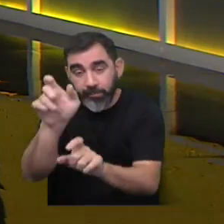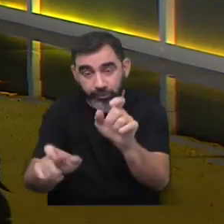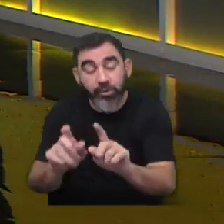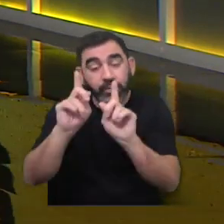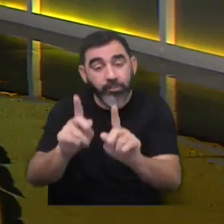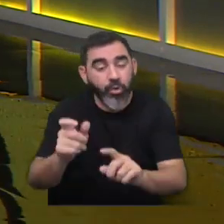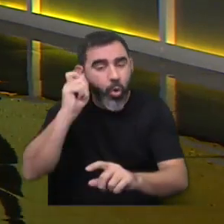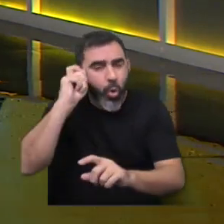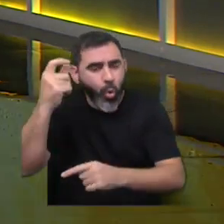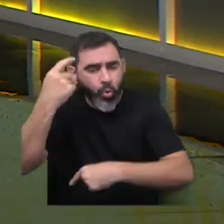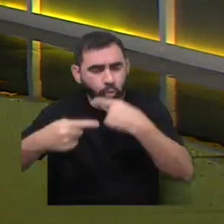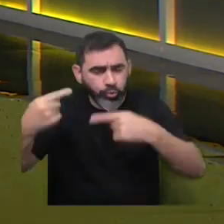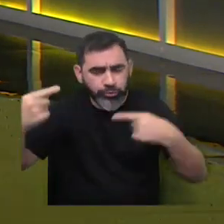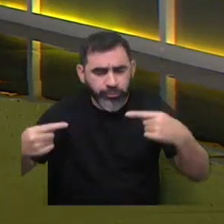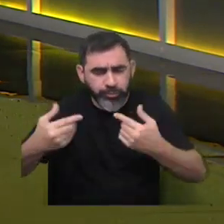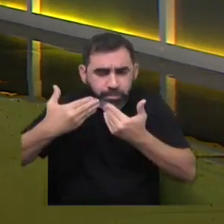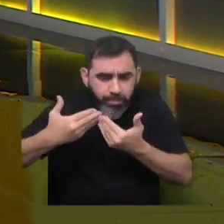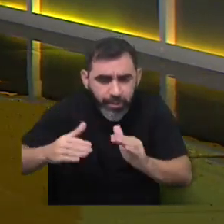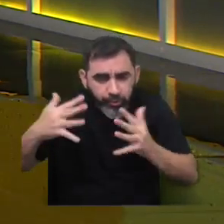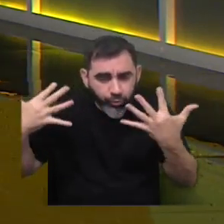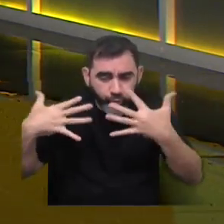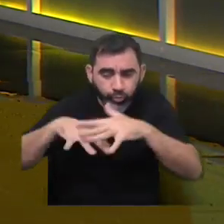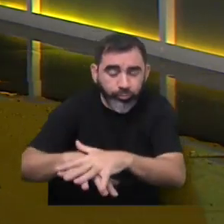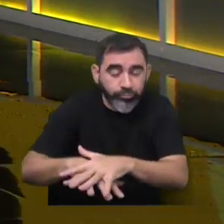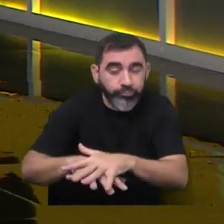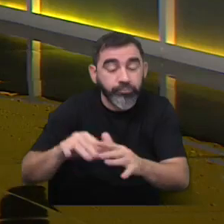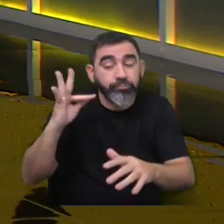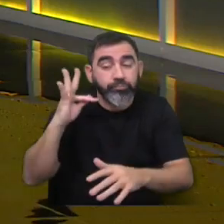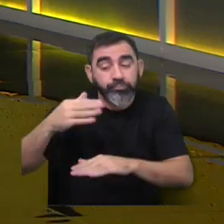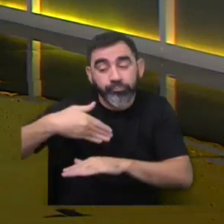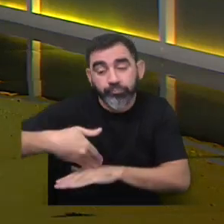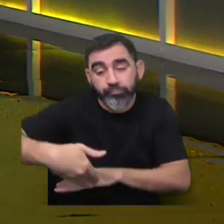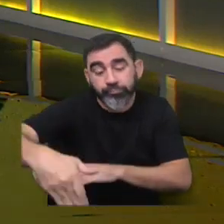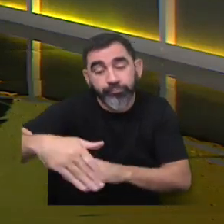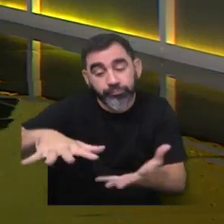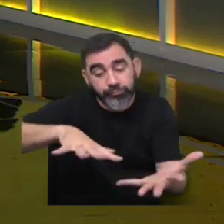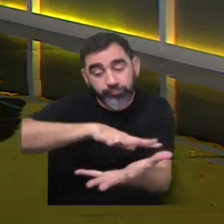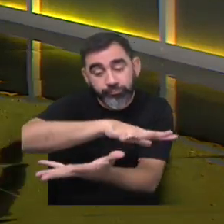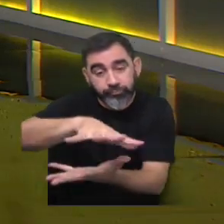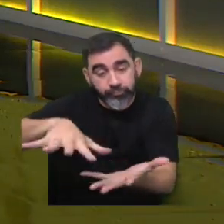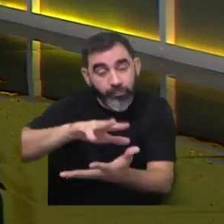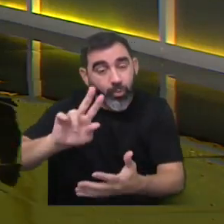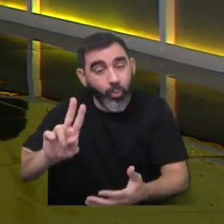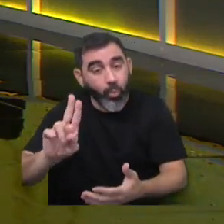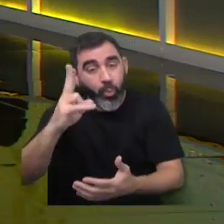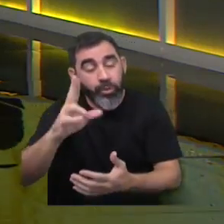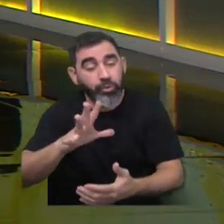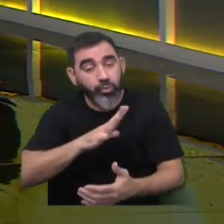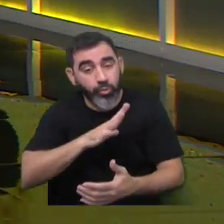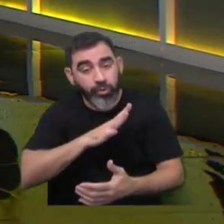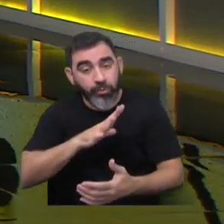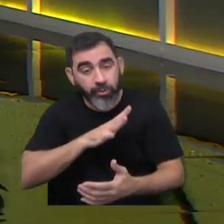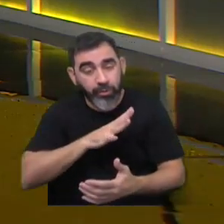los conocimientos que van a empezar a confluir para construir un área que en Uruguay tiene todavía